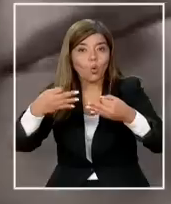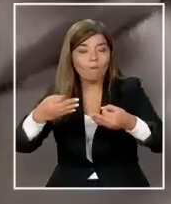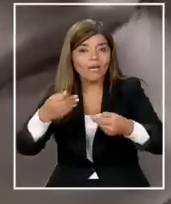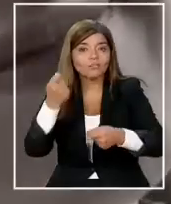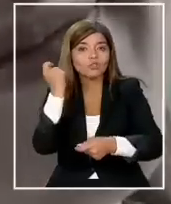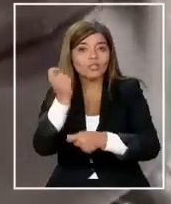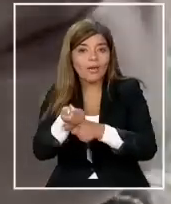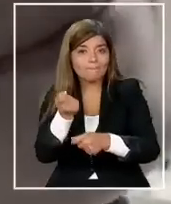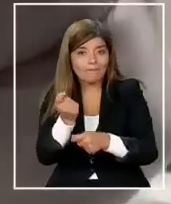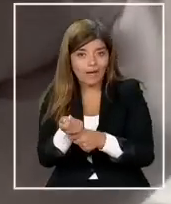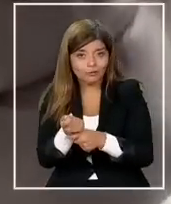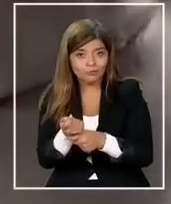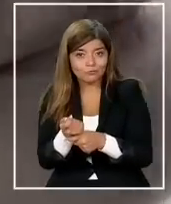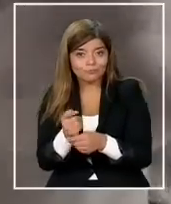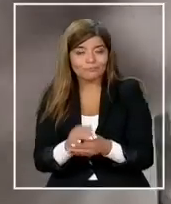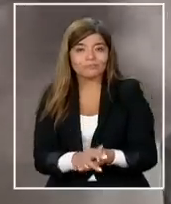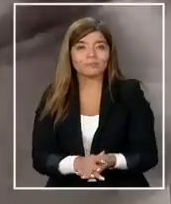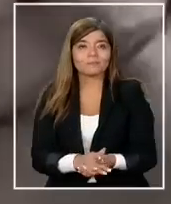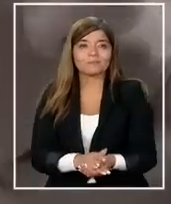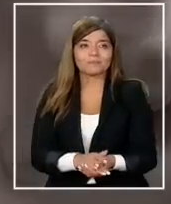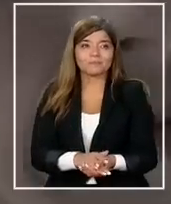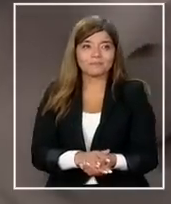pago.